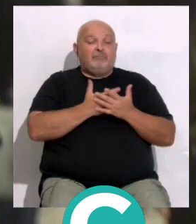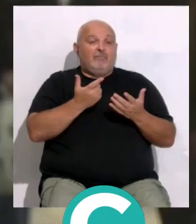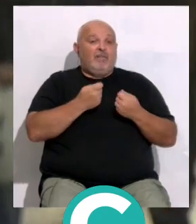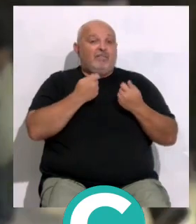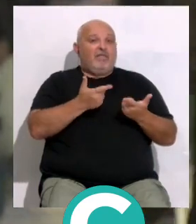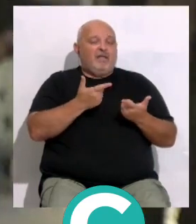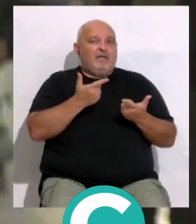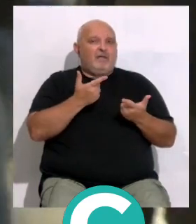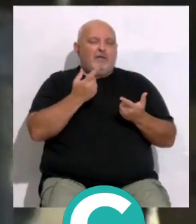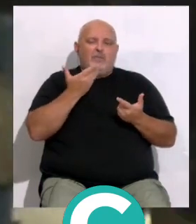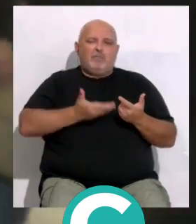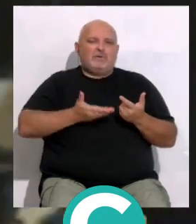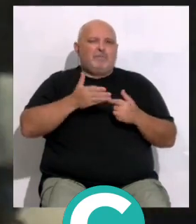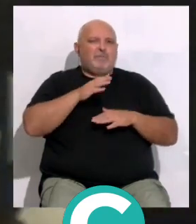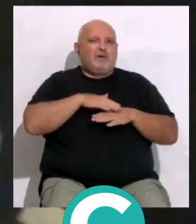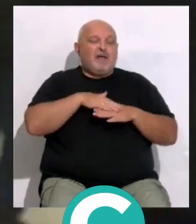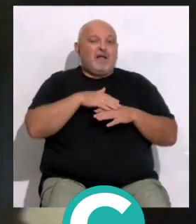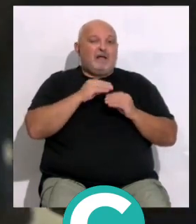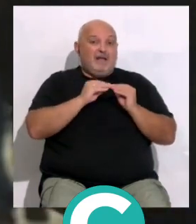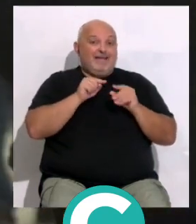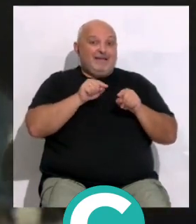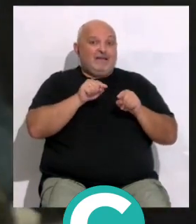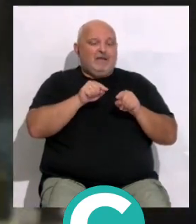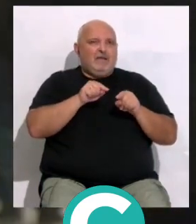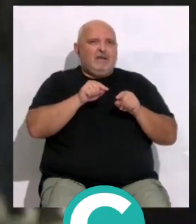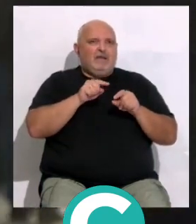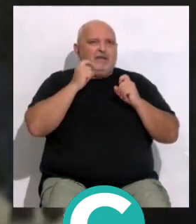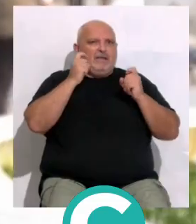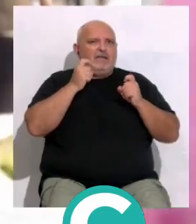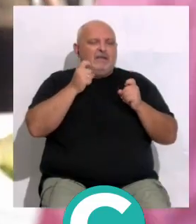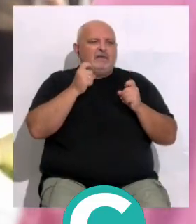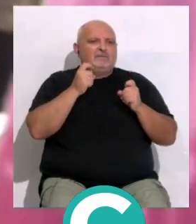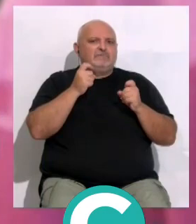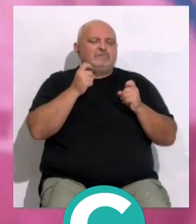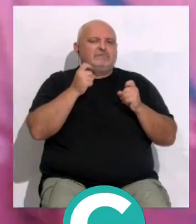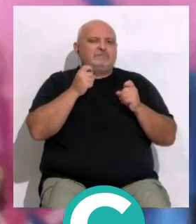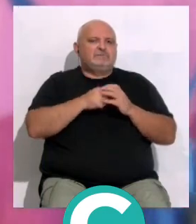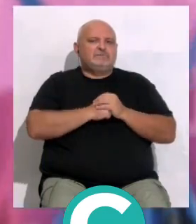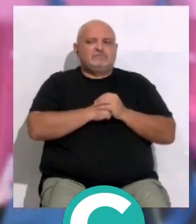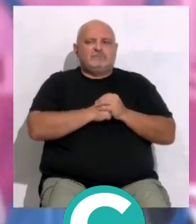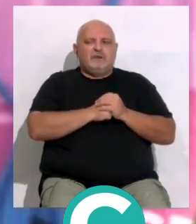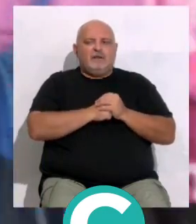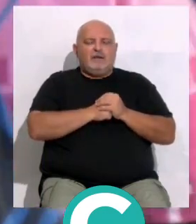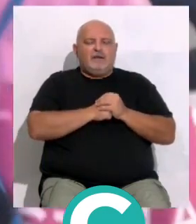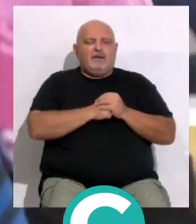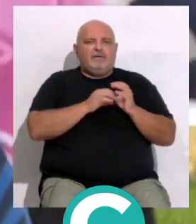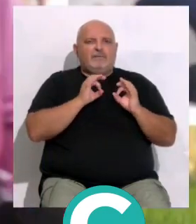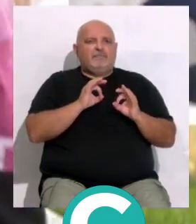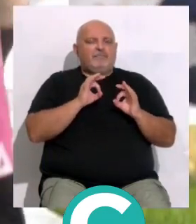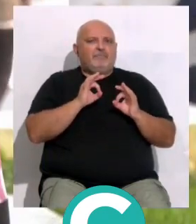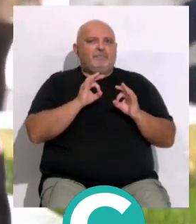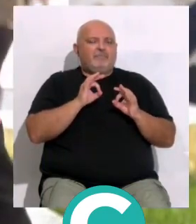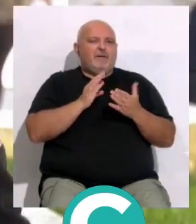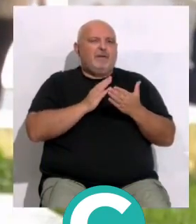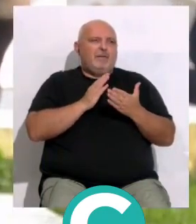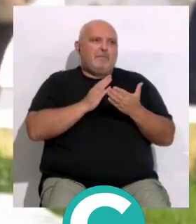empoderar es muy importante porque de alguna forma estamos intentando que sea el